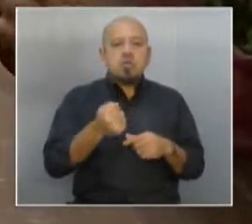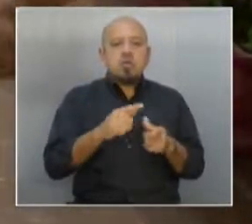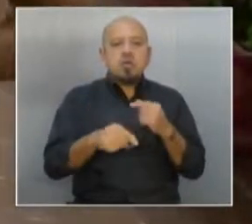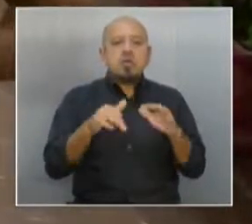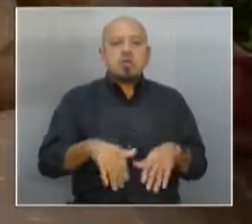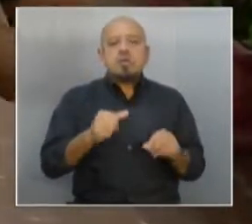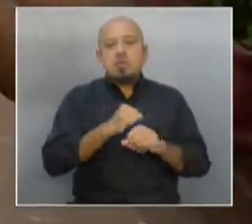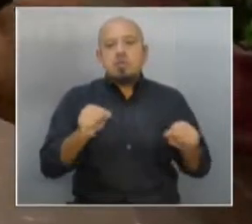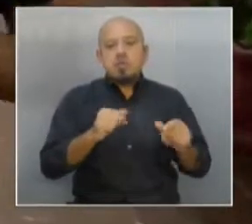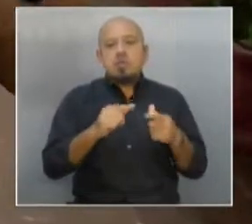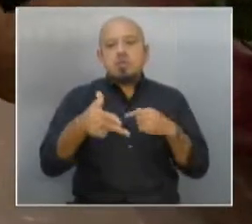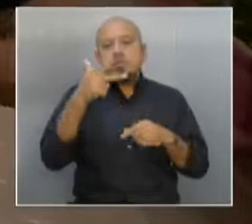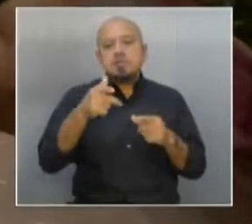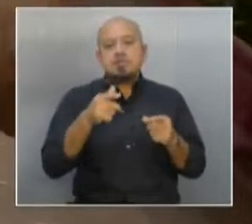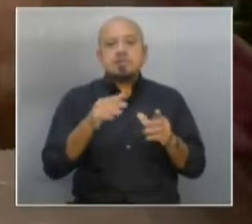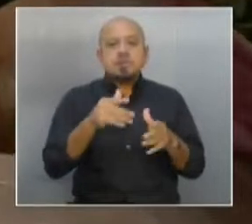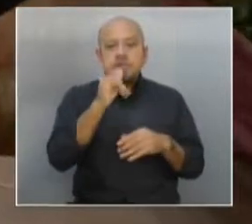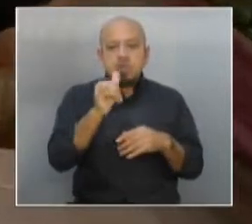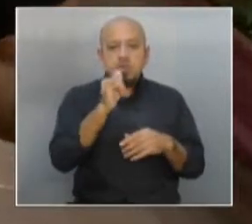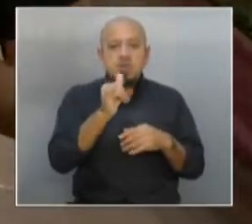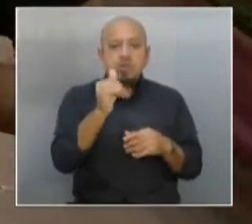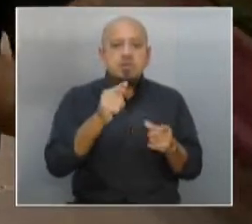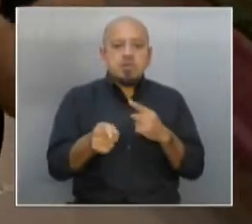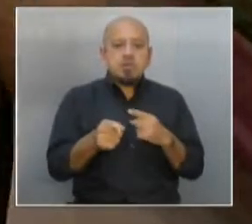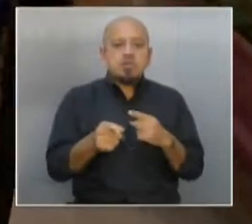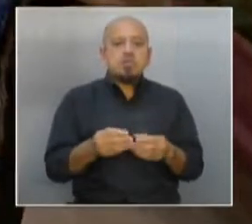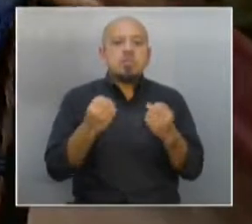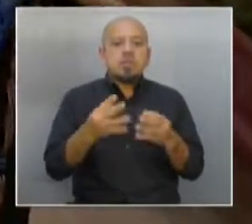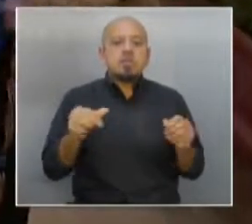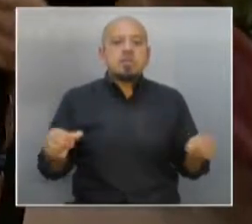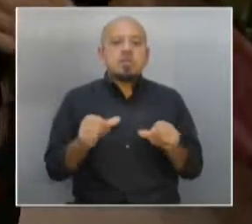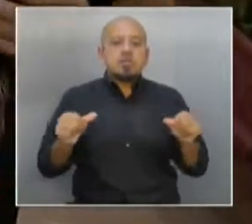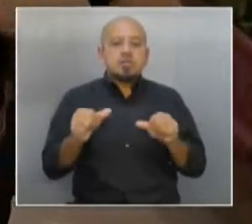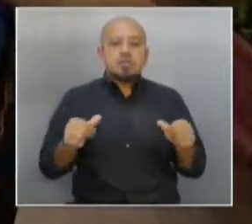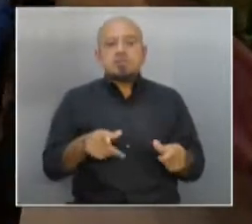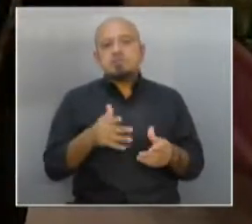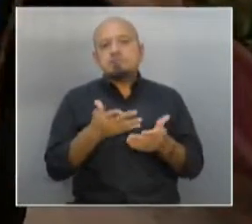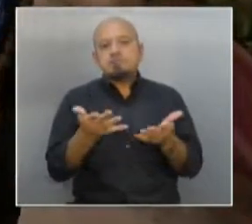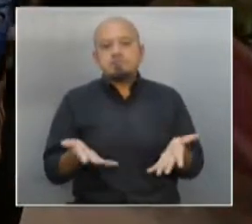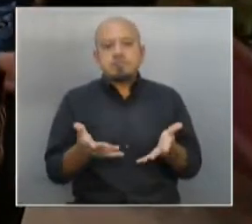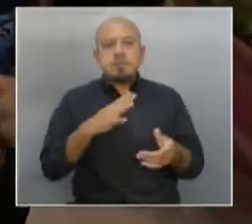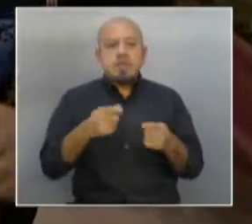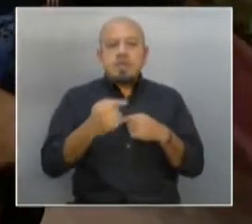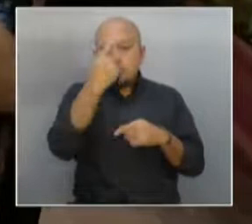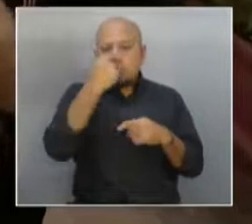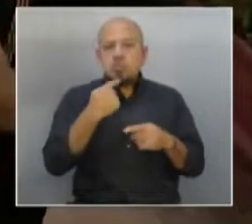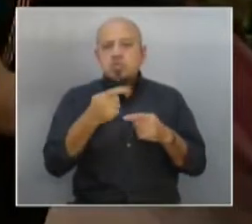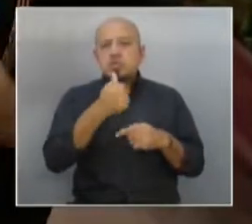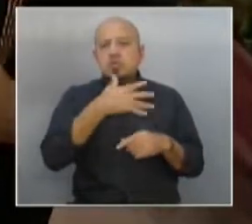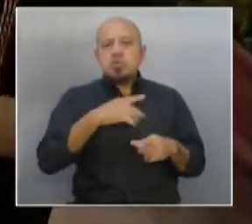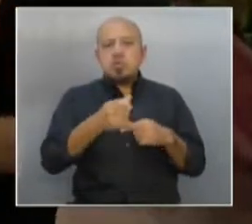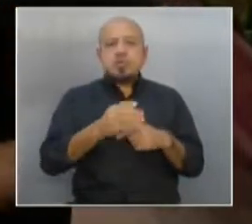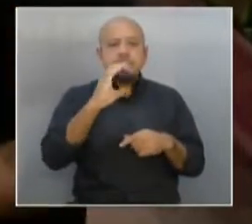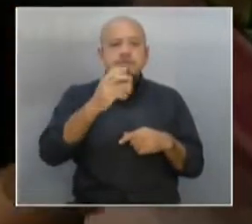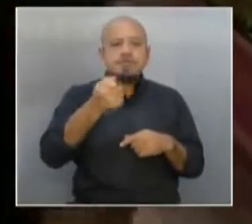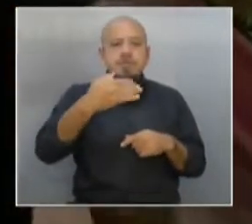llegamos con la cámara. Pero bueno, para contarnos por qué se armó este evento y de qué trata un poco lo que hay en el Museo de Historia Cabildo, tenemos